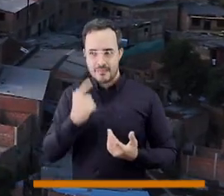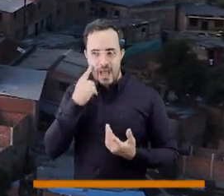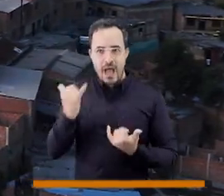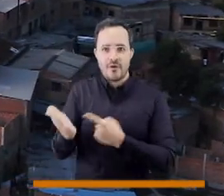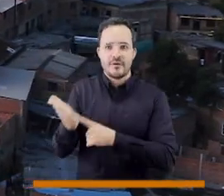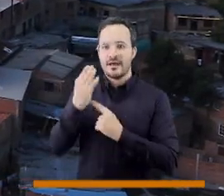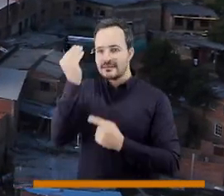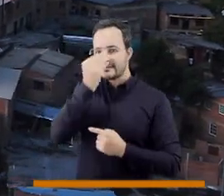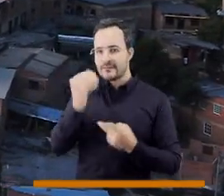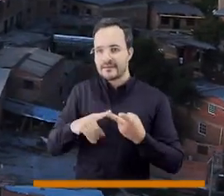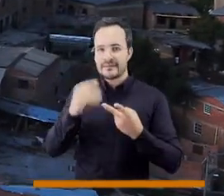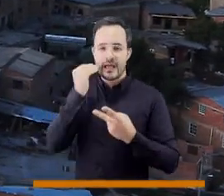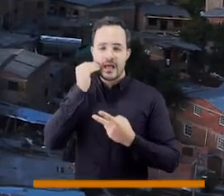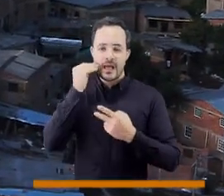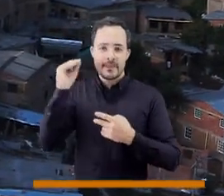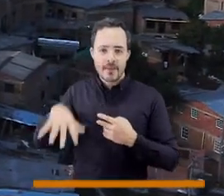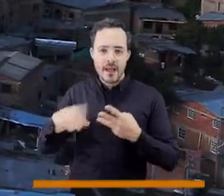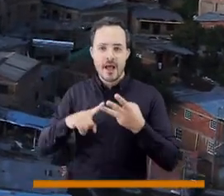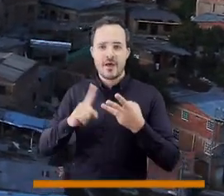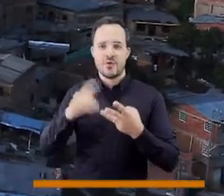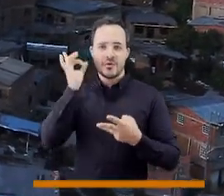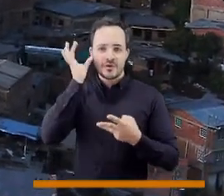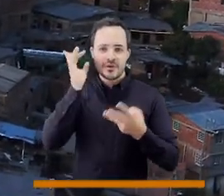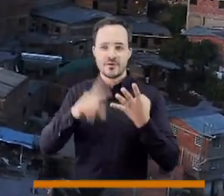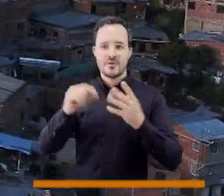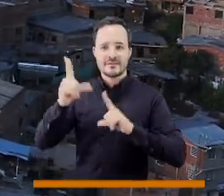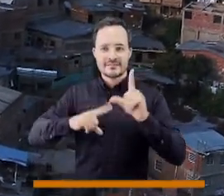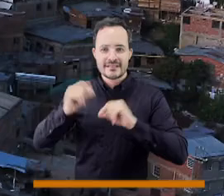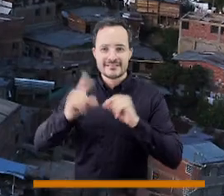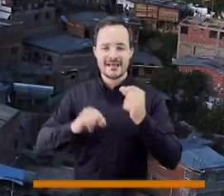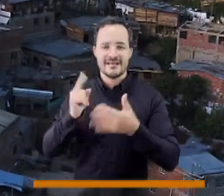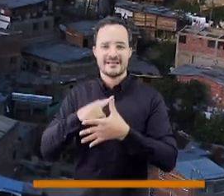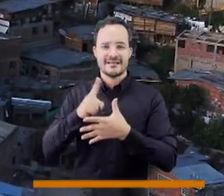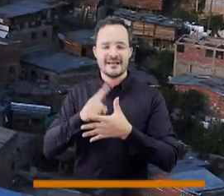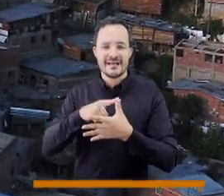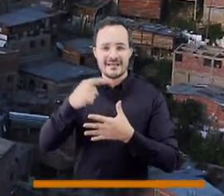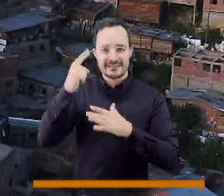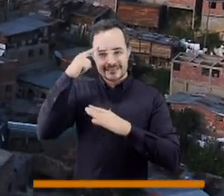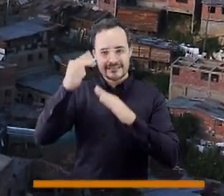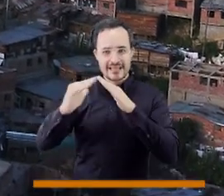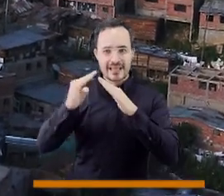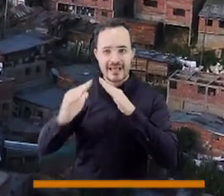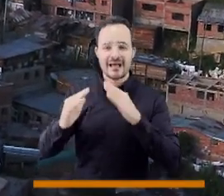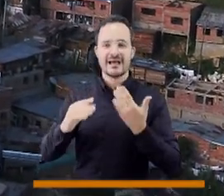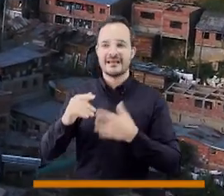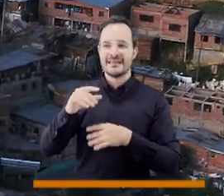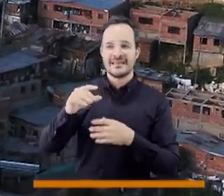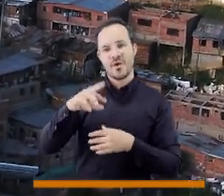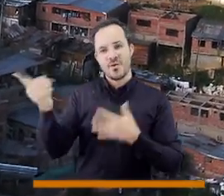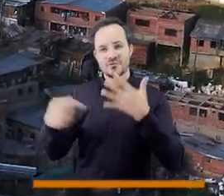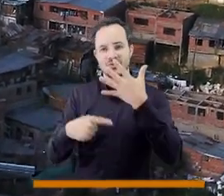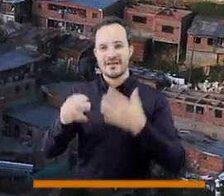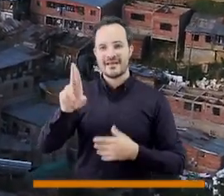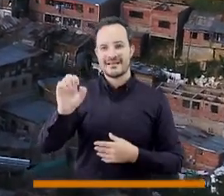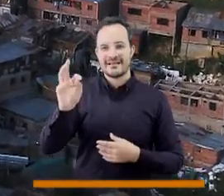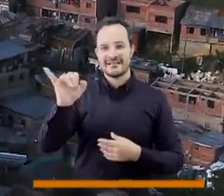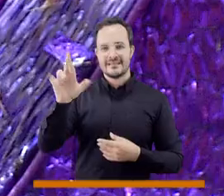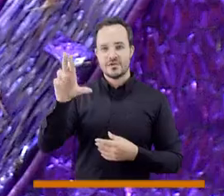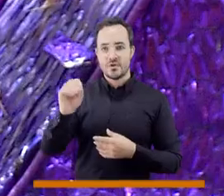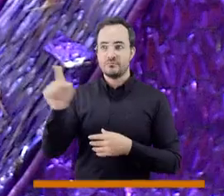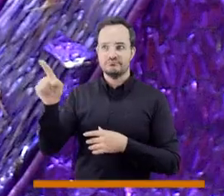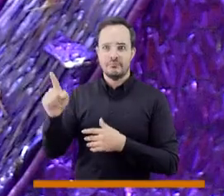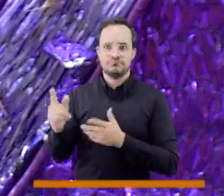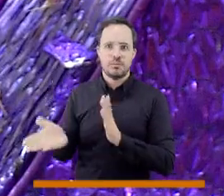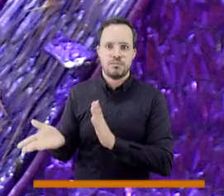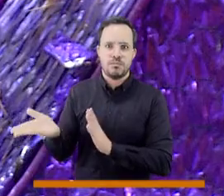tal punto que Sabaneta, Envigado y La Estrella, Río Negro, La Ceja y El Retiro están superando